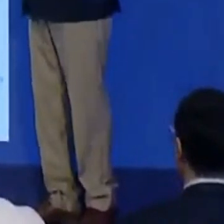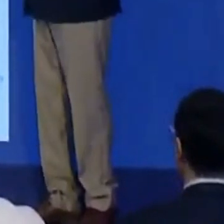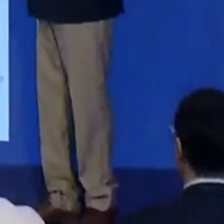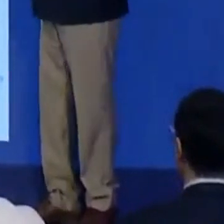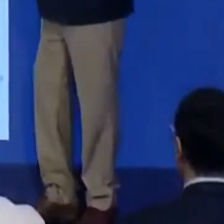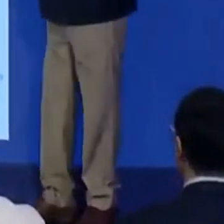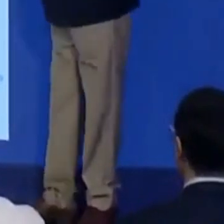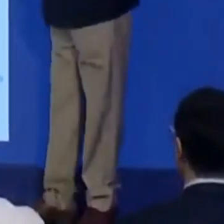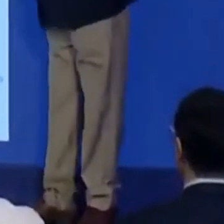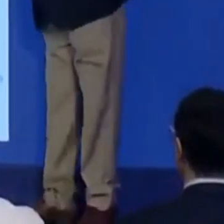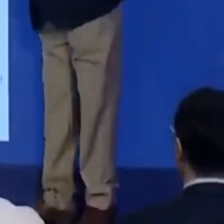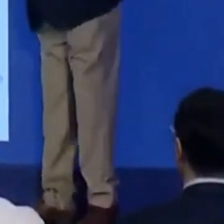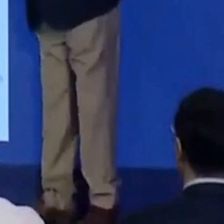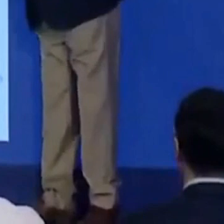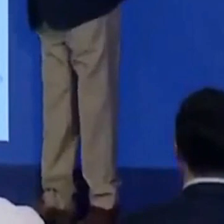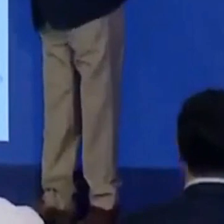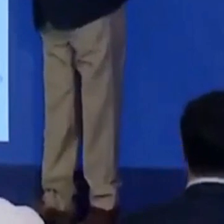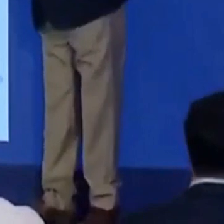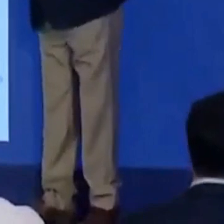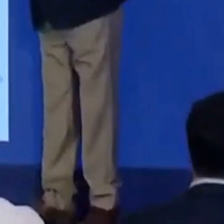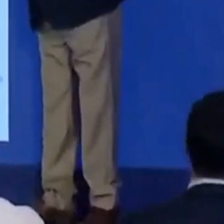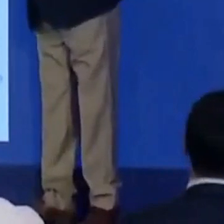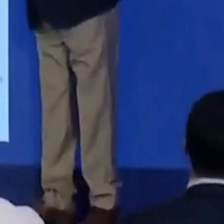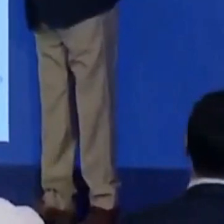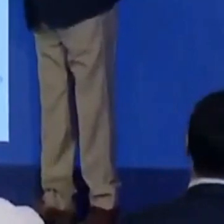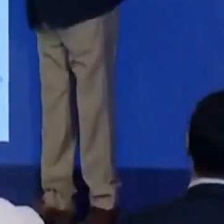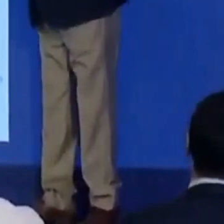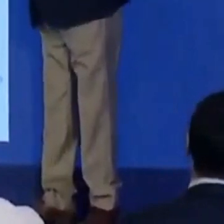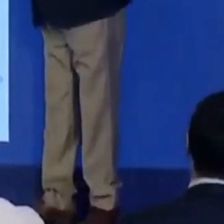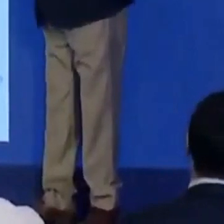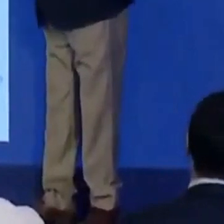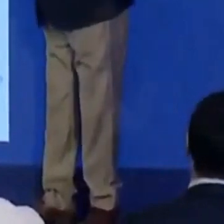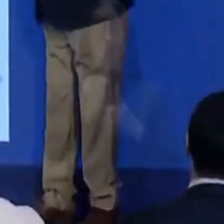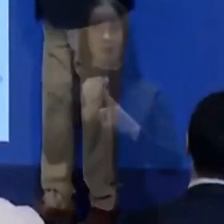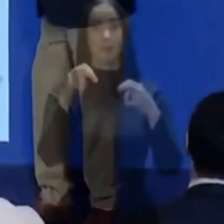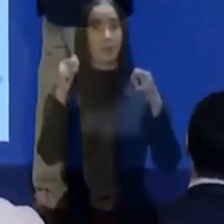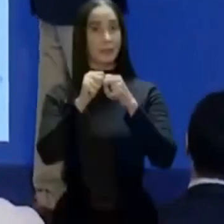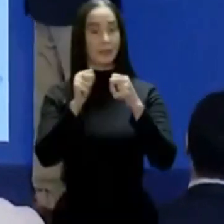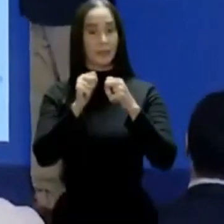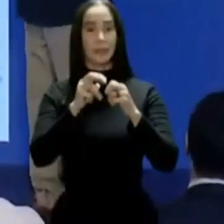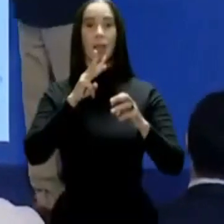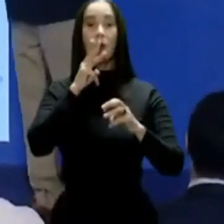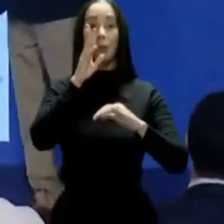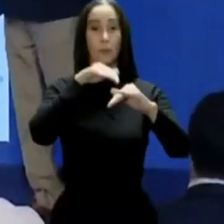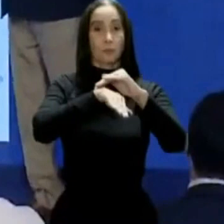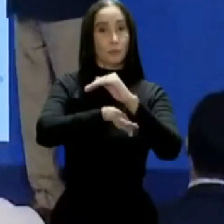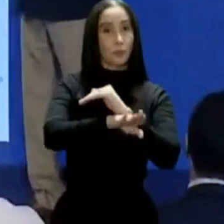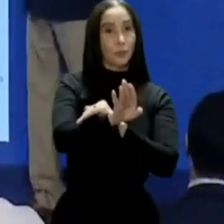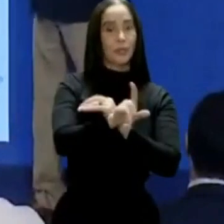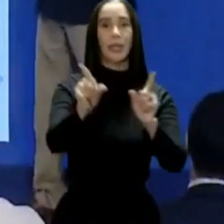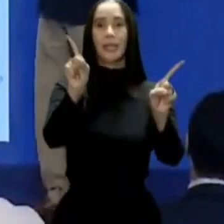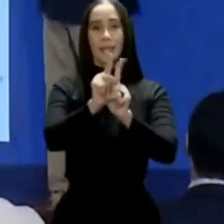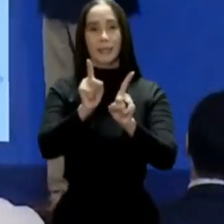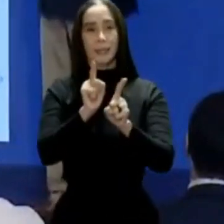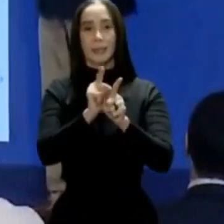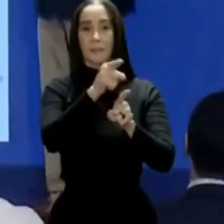riego, un sistema de electrificación de bomba eléctrica y con agua soterrada que también va